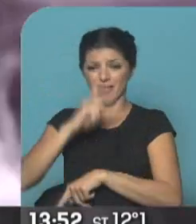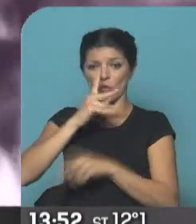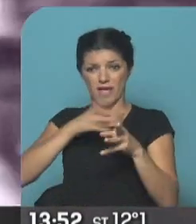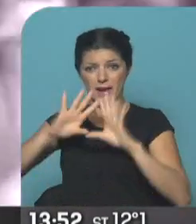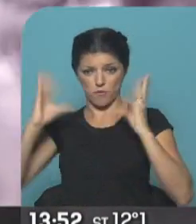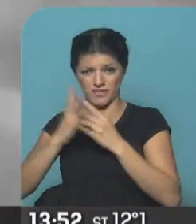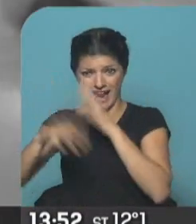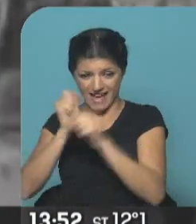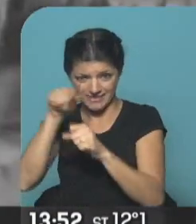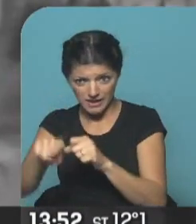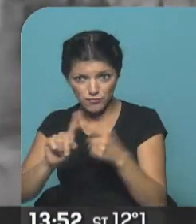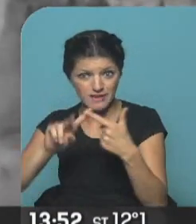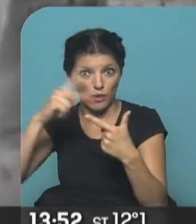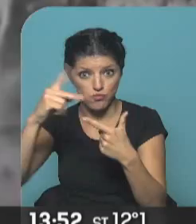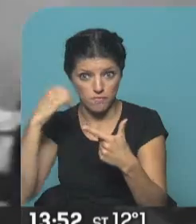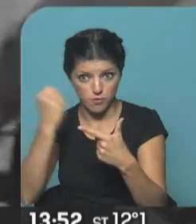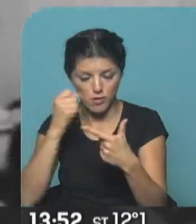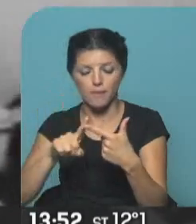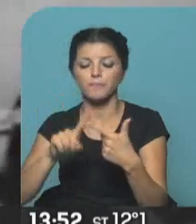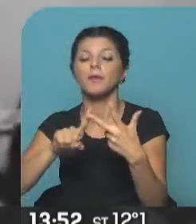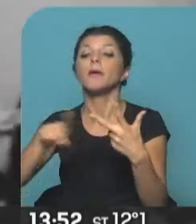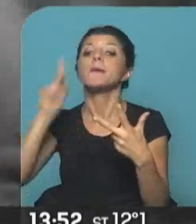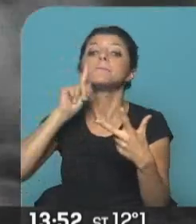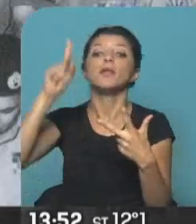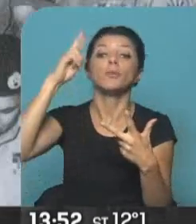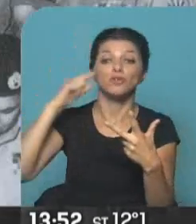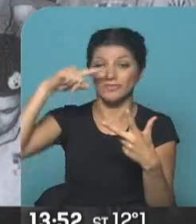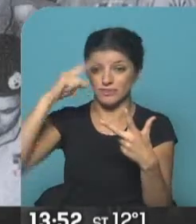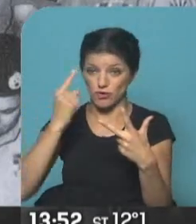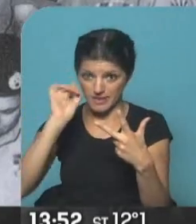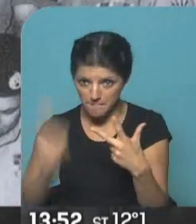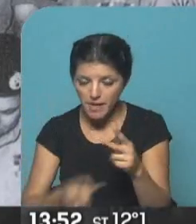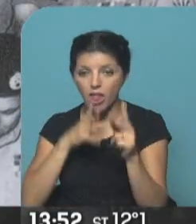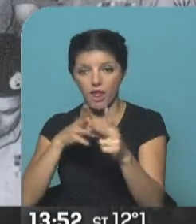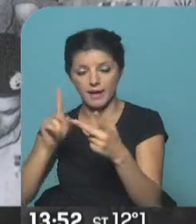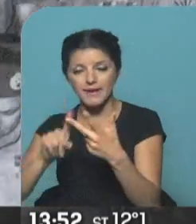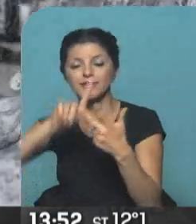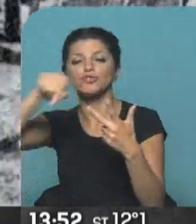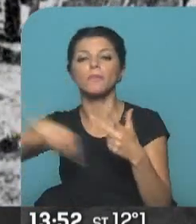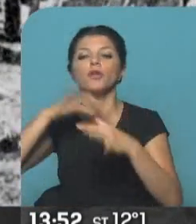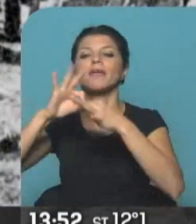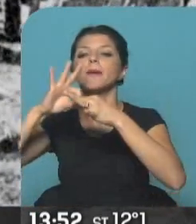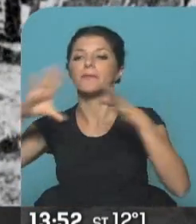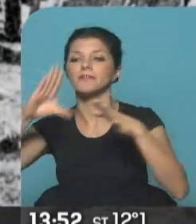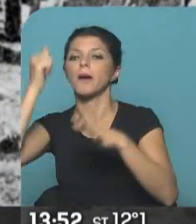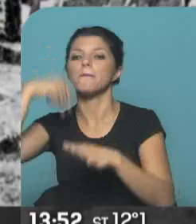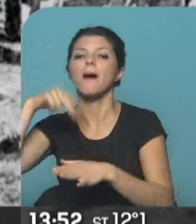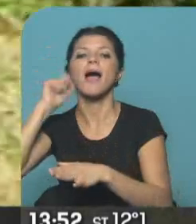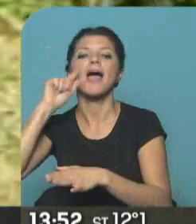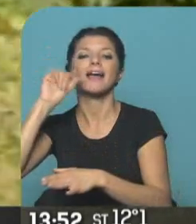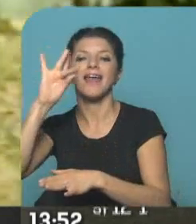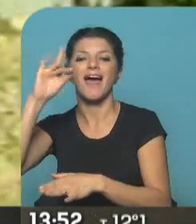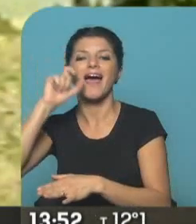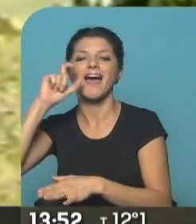Mundial. Volvieron a combatir en 1971, conflicto que derivó en la independencia de Bangladesh y